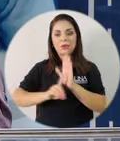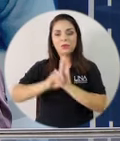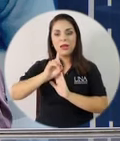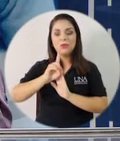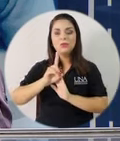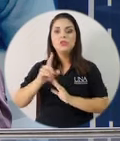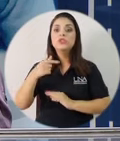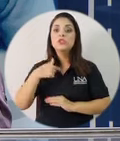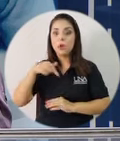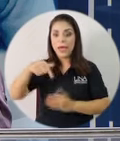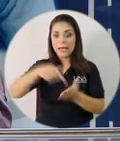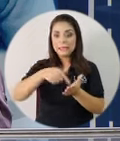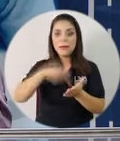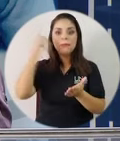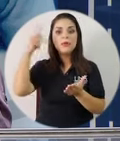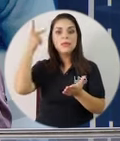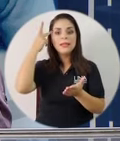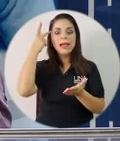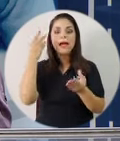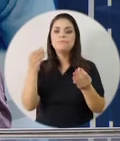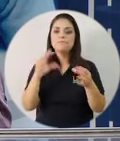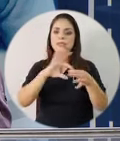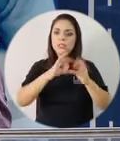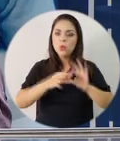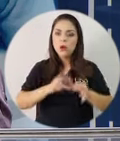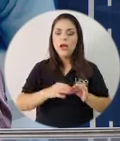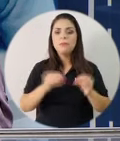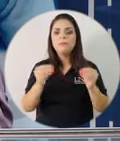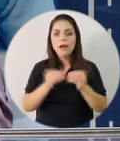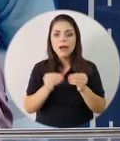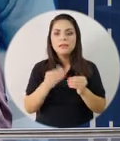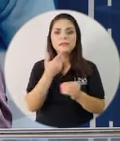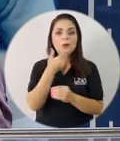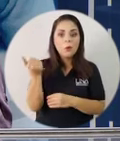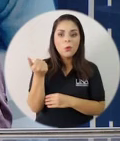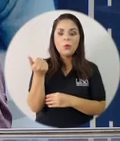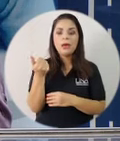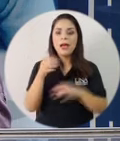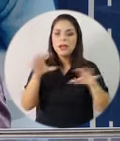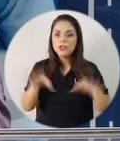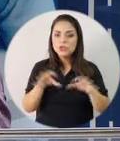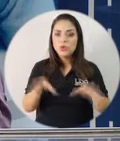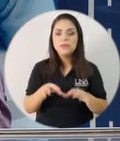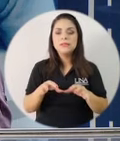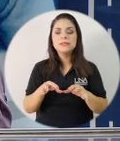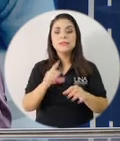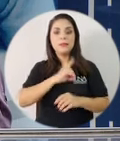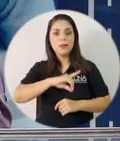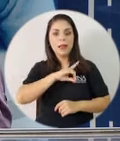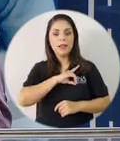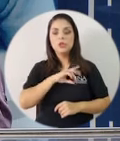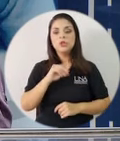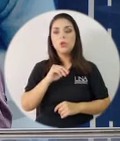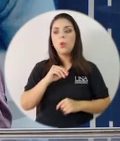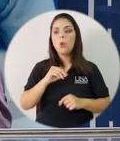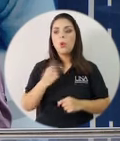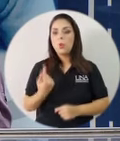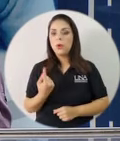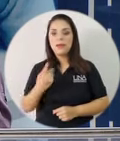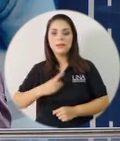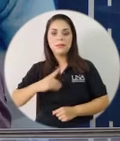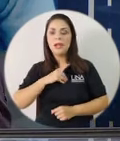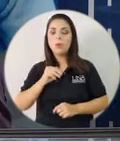esta política proponemos articular más y mejor las acciones desde una perspectiva interdisciplinaria. Ninguna disciplina por sí sola